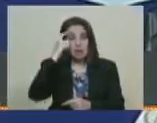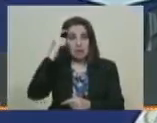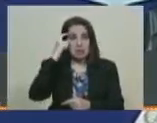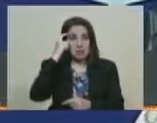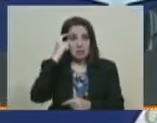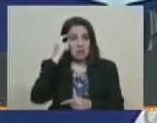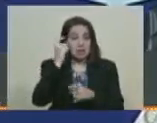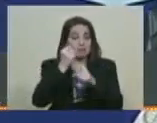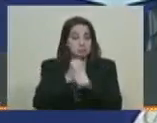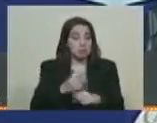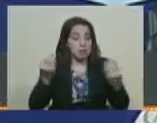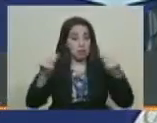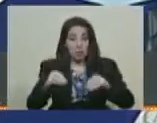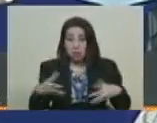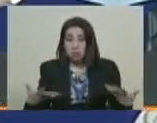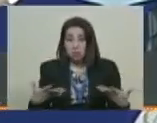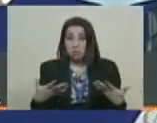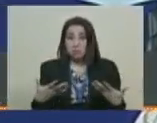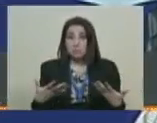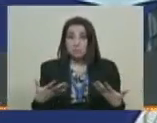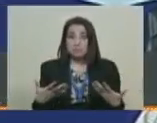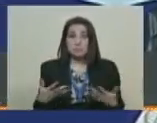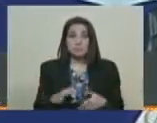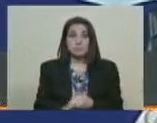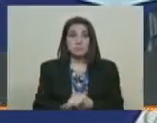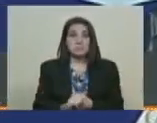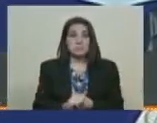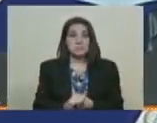ya de concreción.